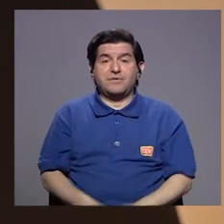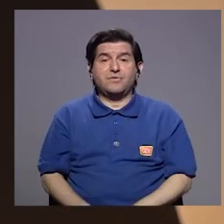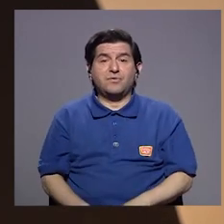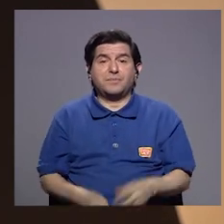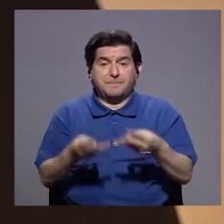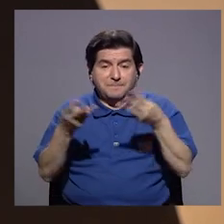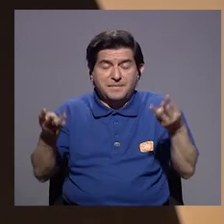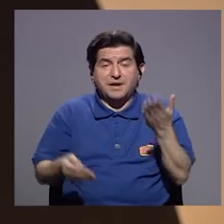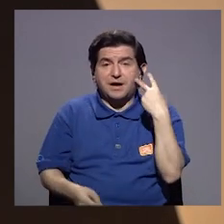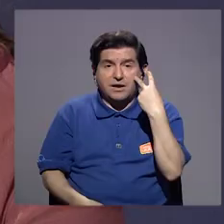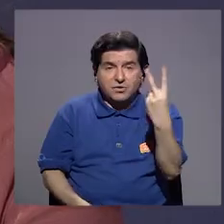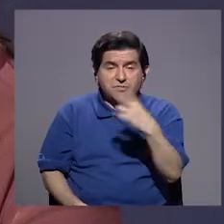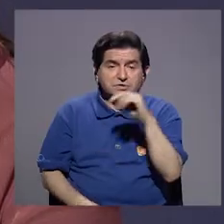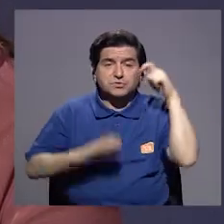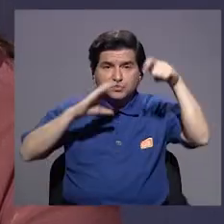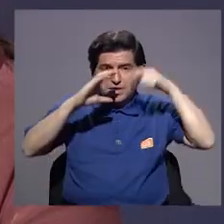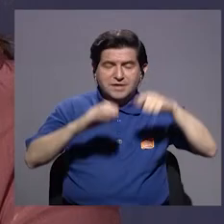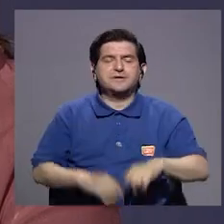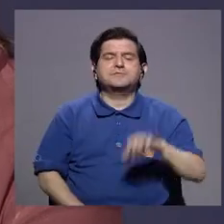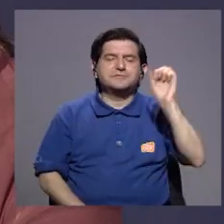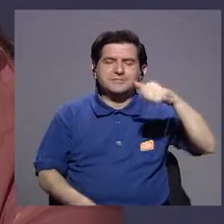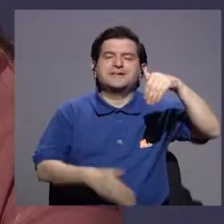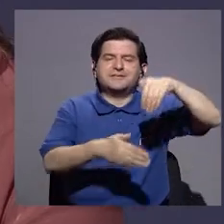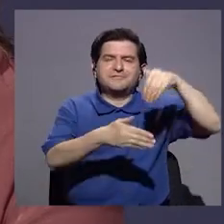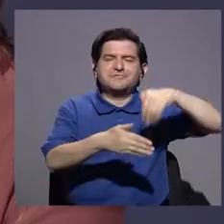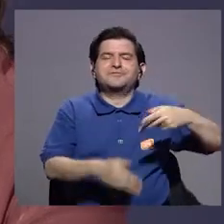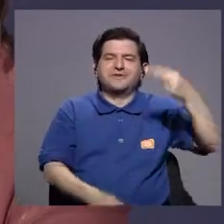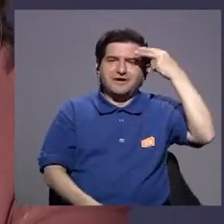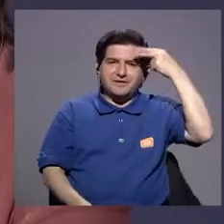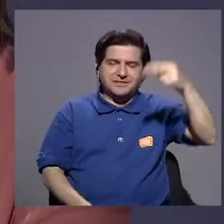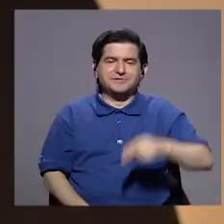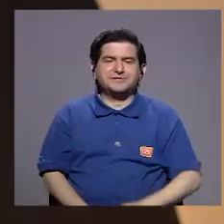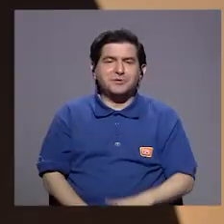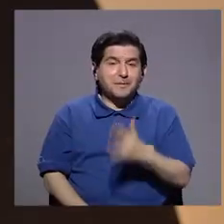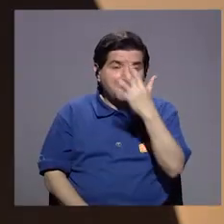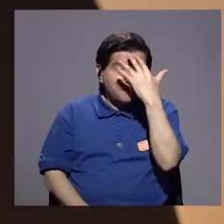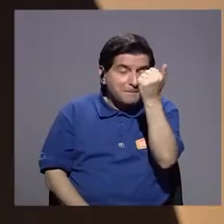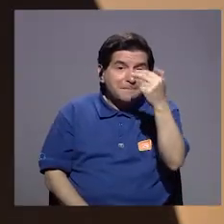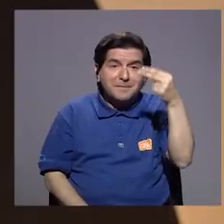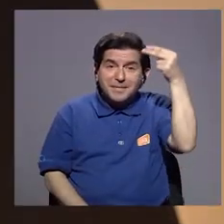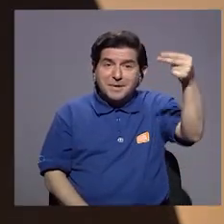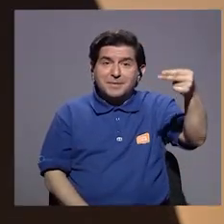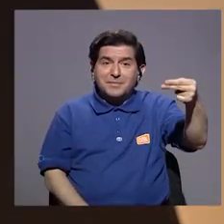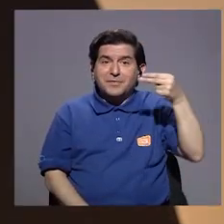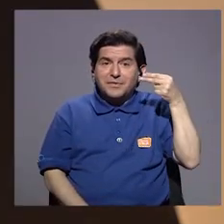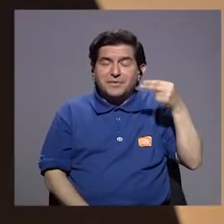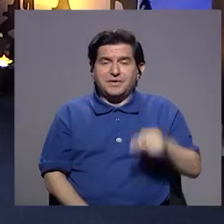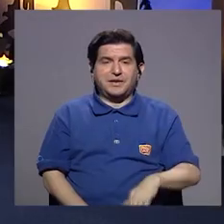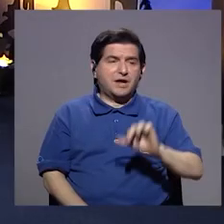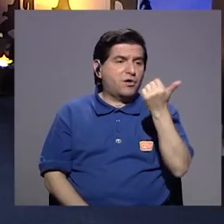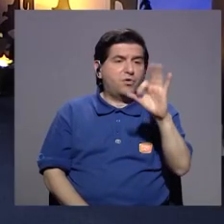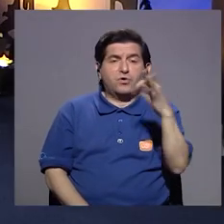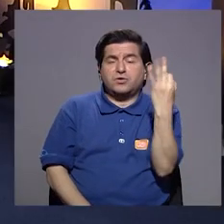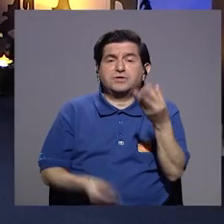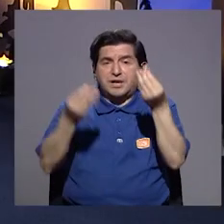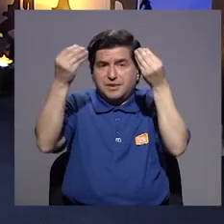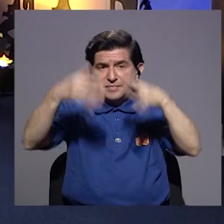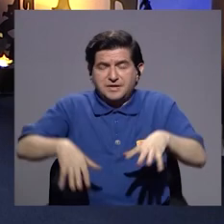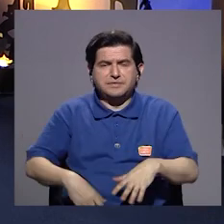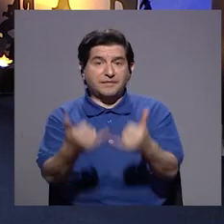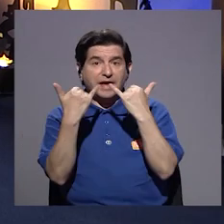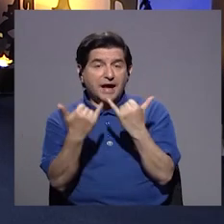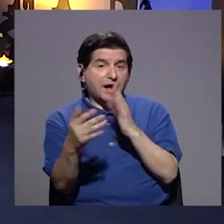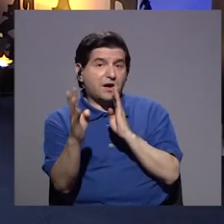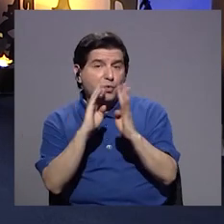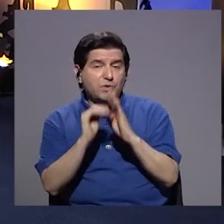¿verdad? Porque nos da esa porque memoria. Es un registro, exactamente. Es un registro histórico, uh-huh. esa memoria histórica que de otra manera la perderíamos, ¿verdad? Graciela, hablemos